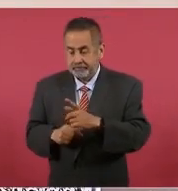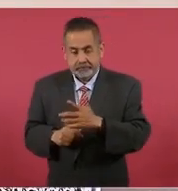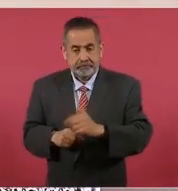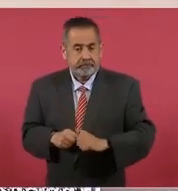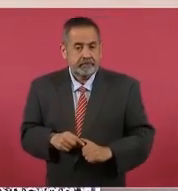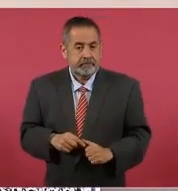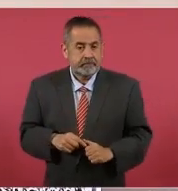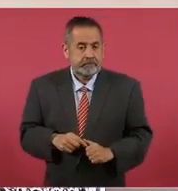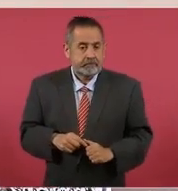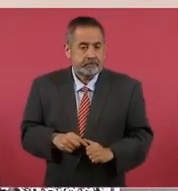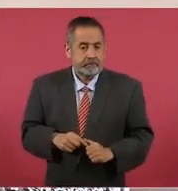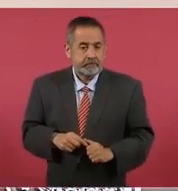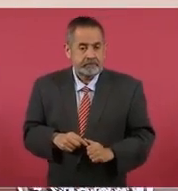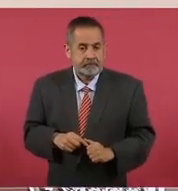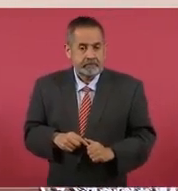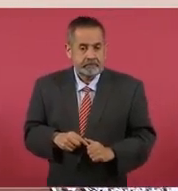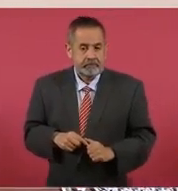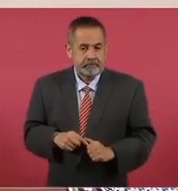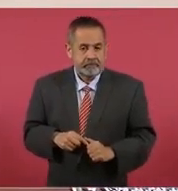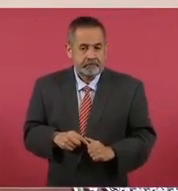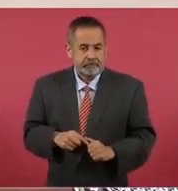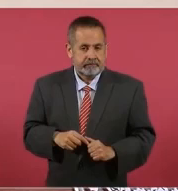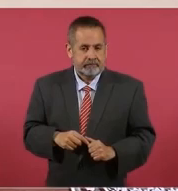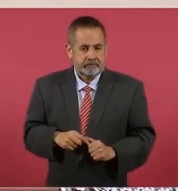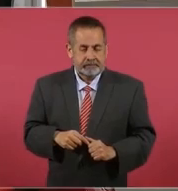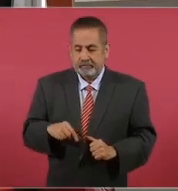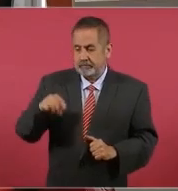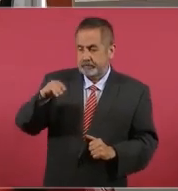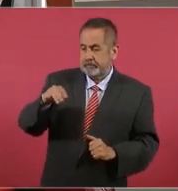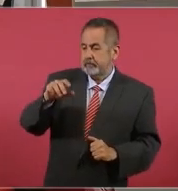que se injerten